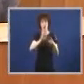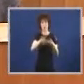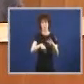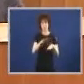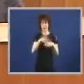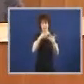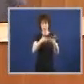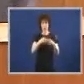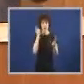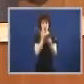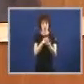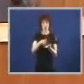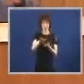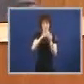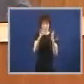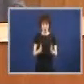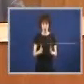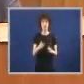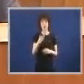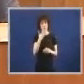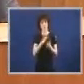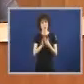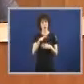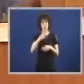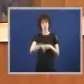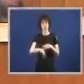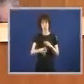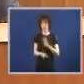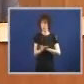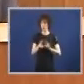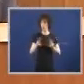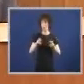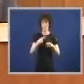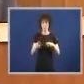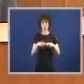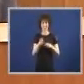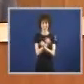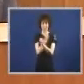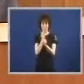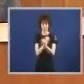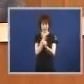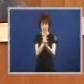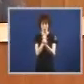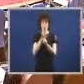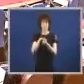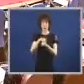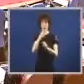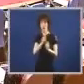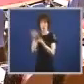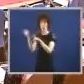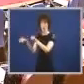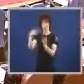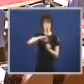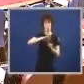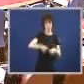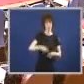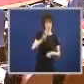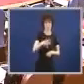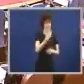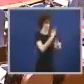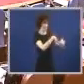os desoficamentos, para poder facer unha nova política de emprego, para que a xente nova volva, e tamén para a ciudad dos libros de texto. Sigo rematando, sí.